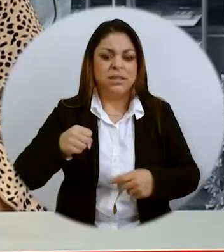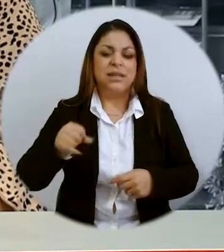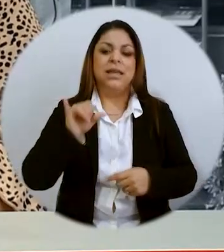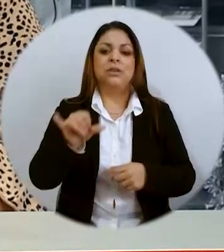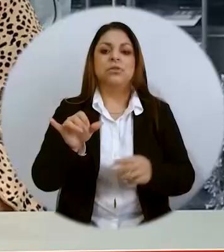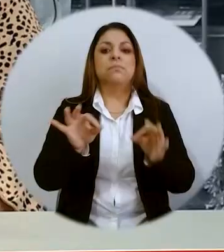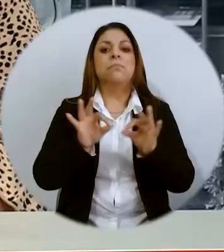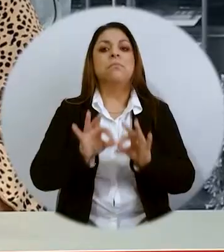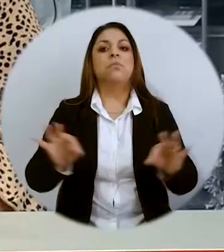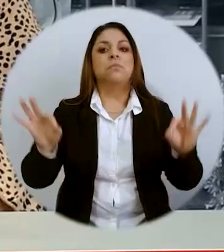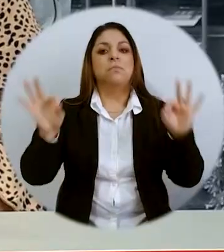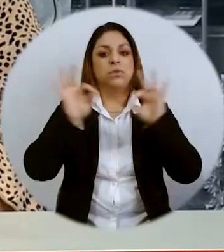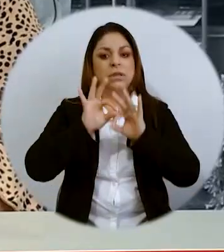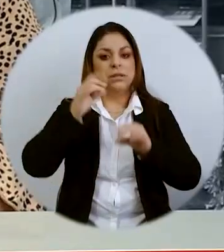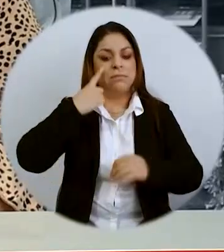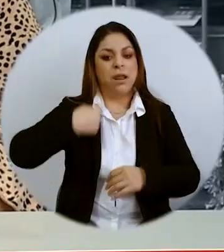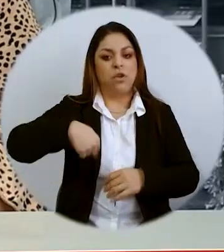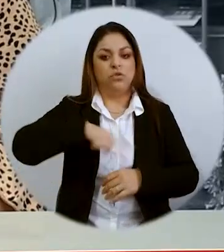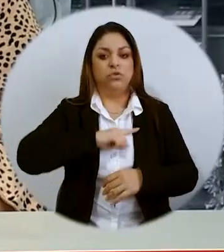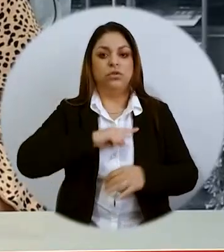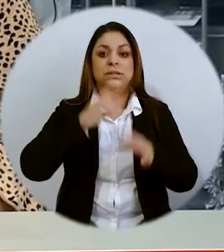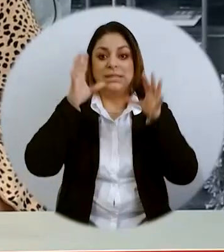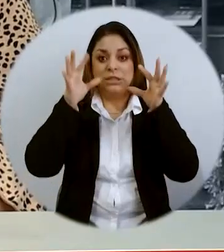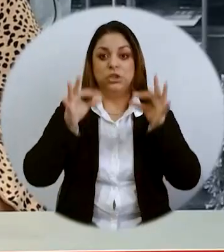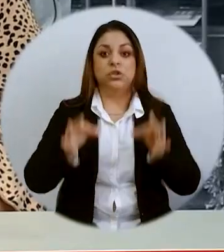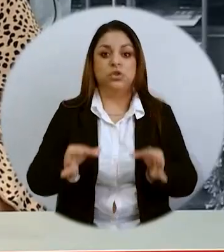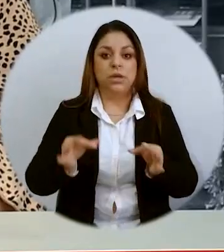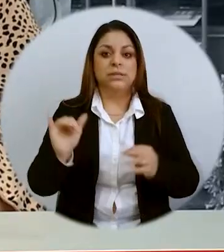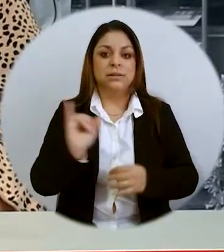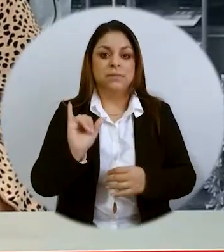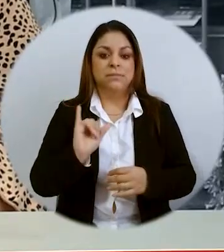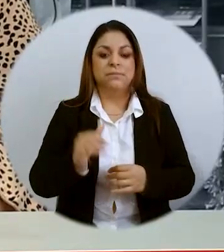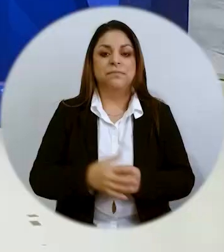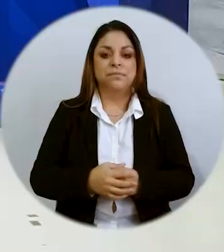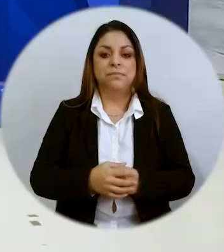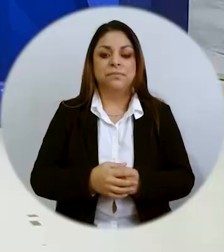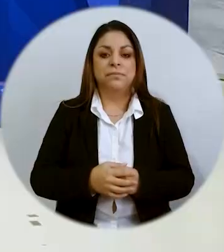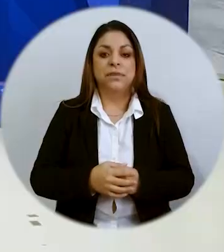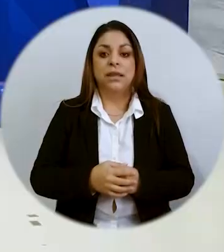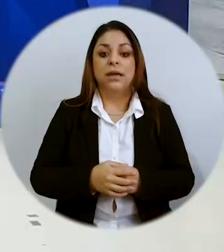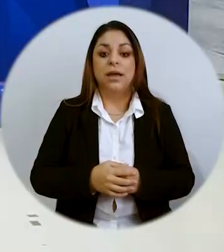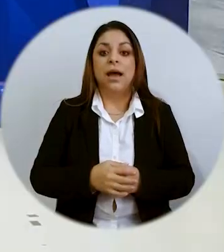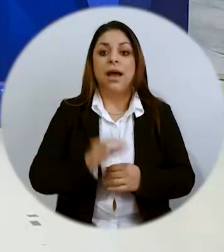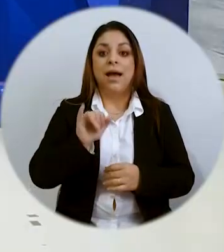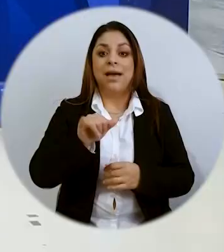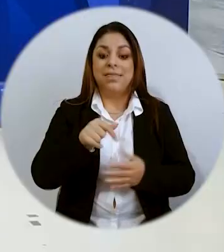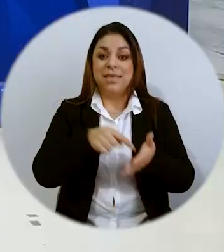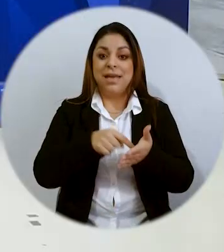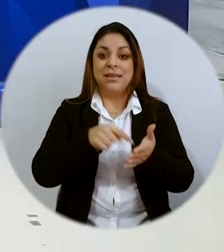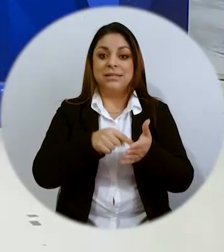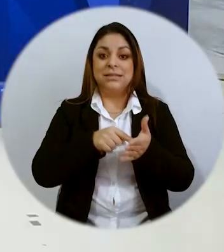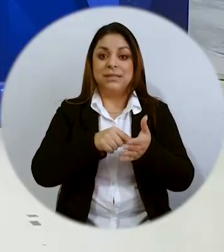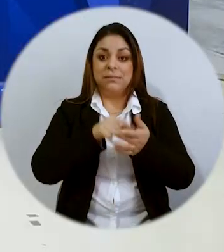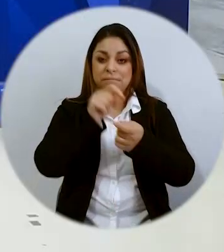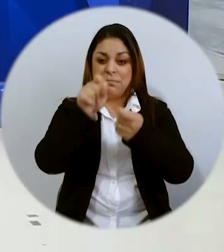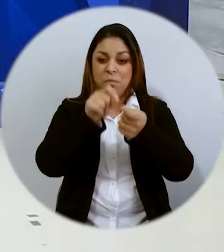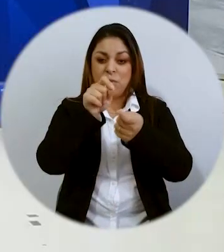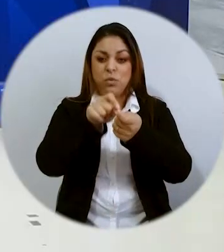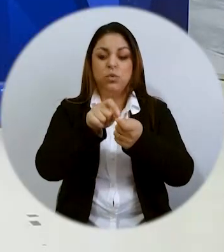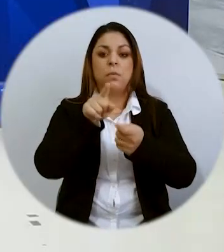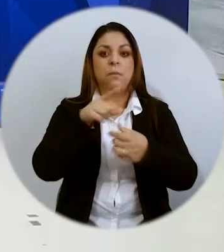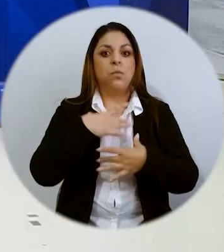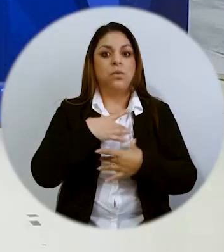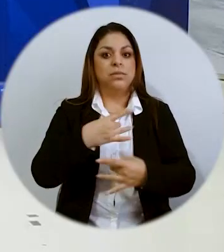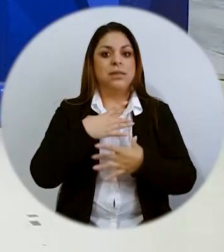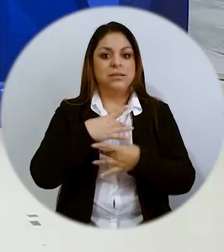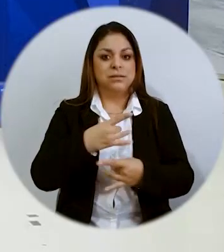Y eso es elemental para nosotros en la toma de decisiones también. Sí, sobre este punto es muy interesante